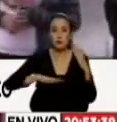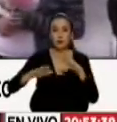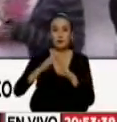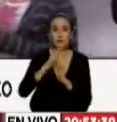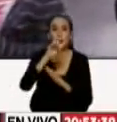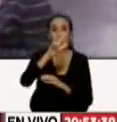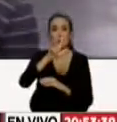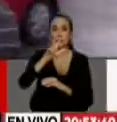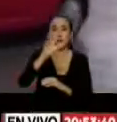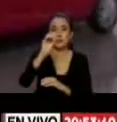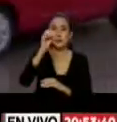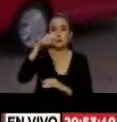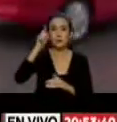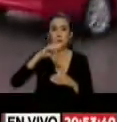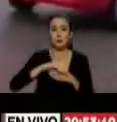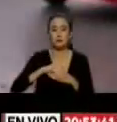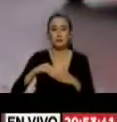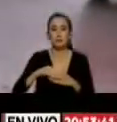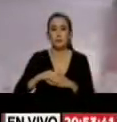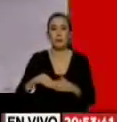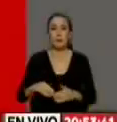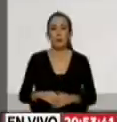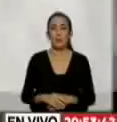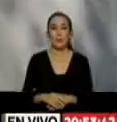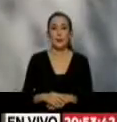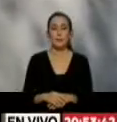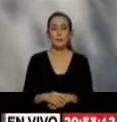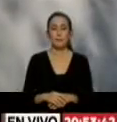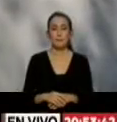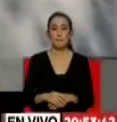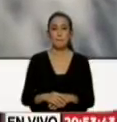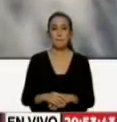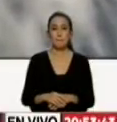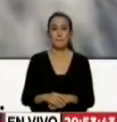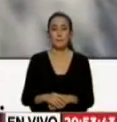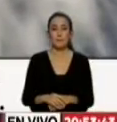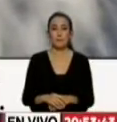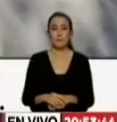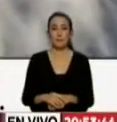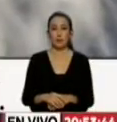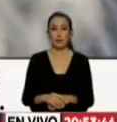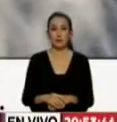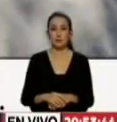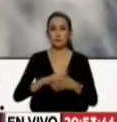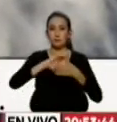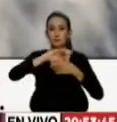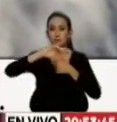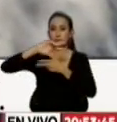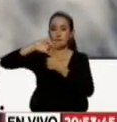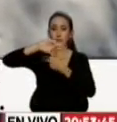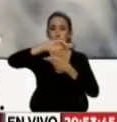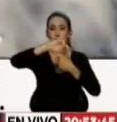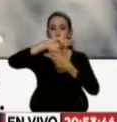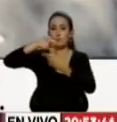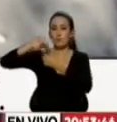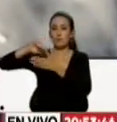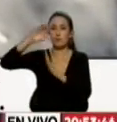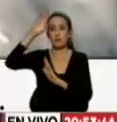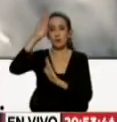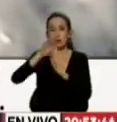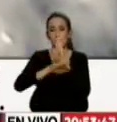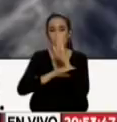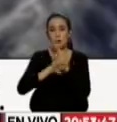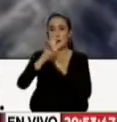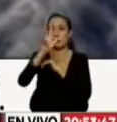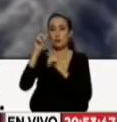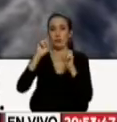300 millones de dólares. El huracán Florence bajó a categoría 3,